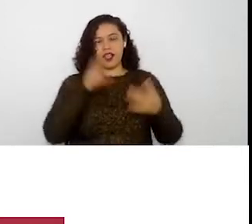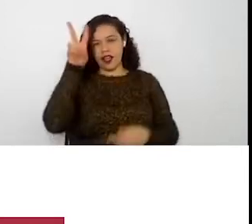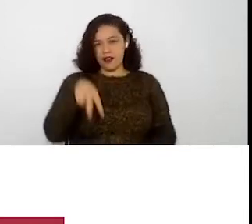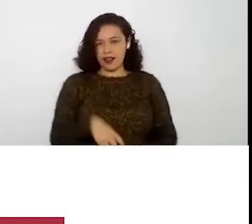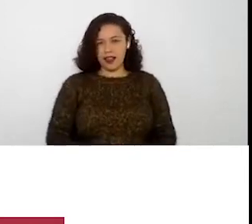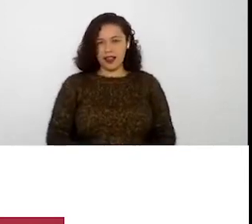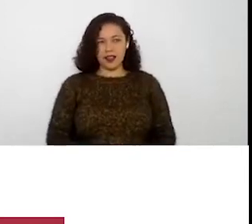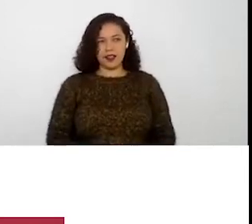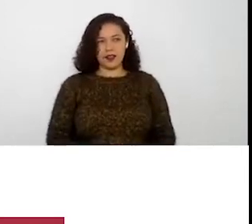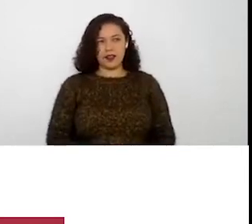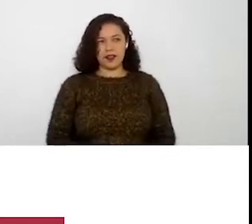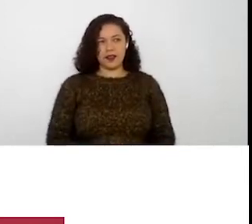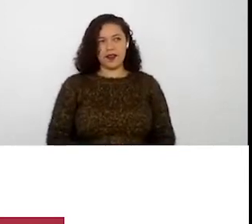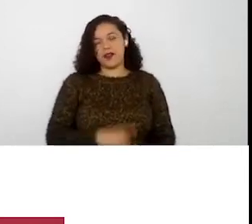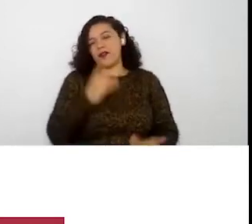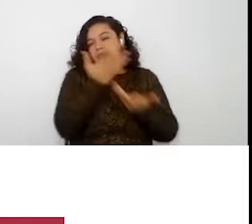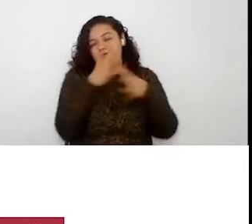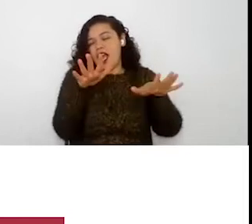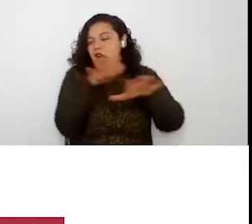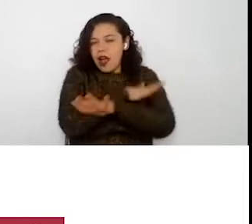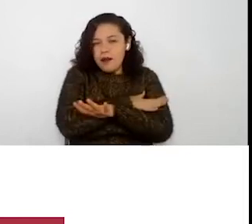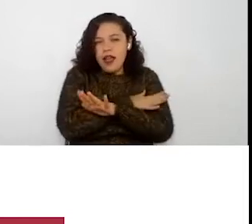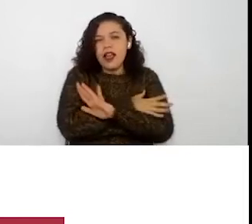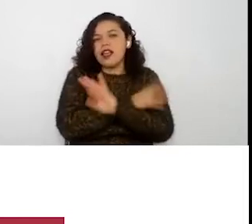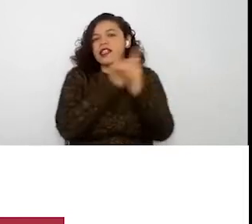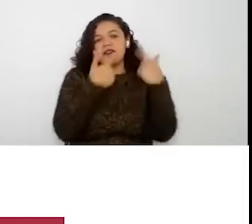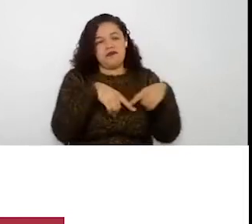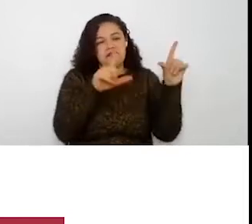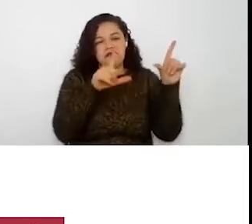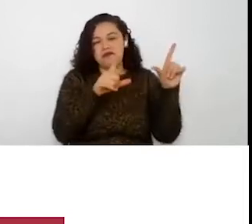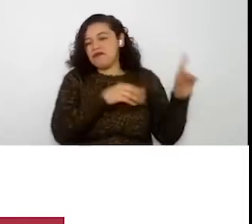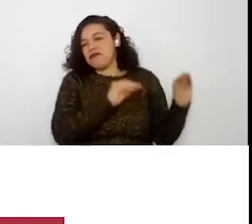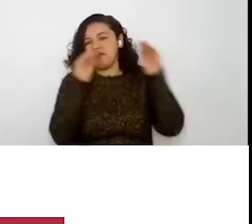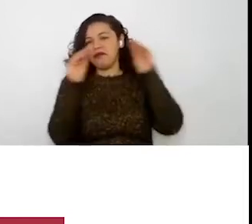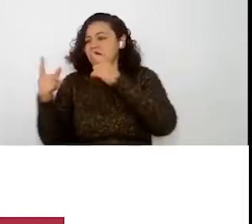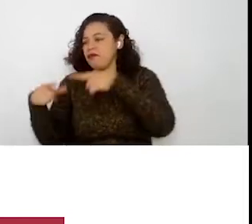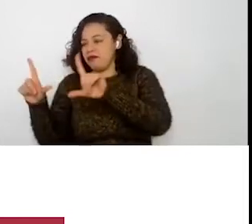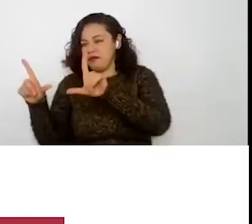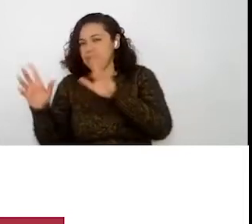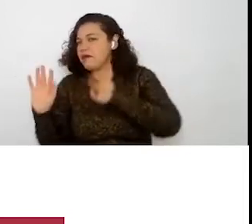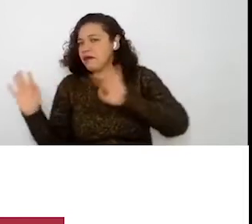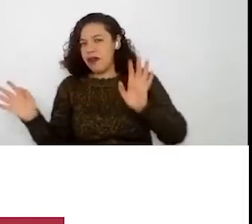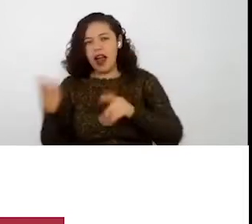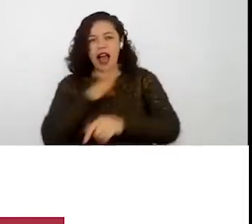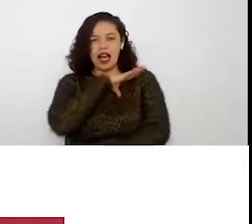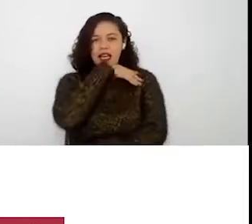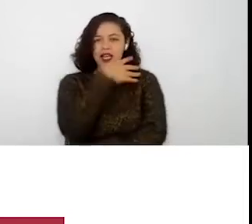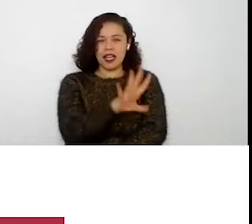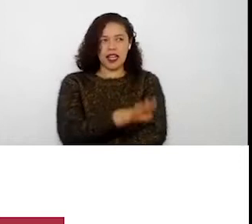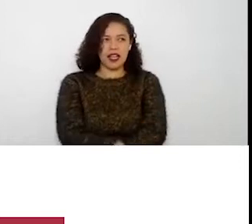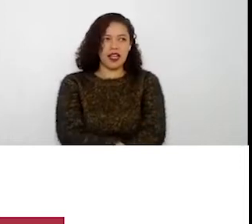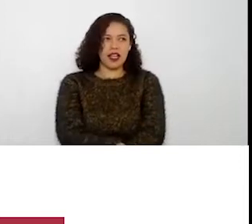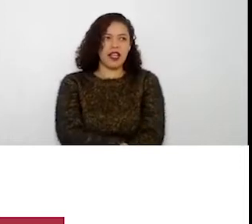lo único que cambia como se ha dicho es la la plataforma pero en general sigue siendo